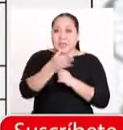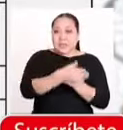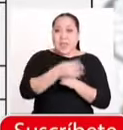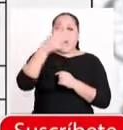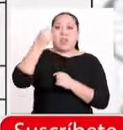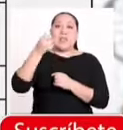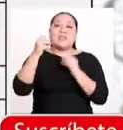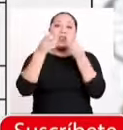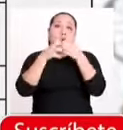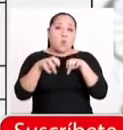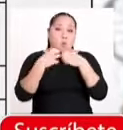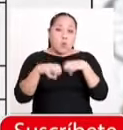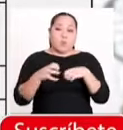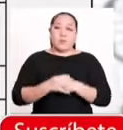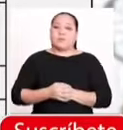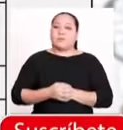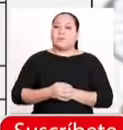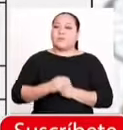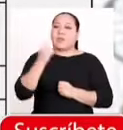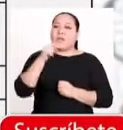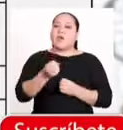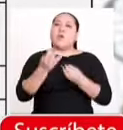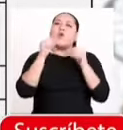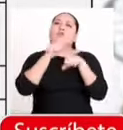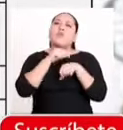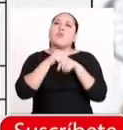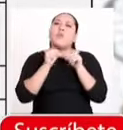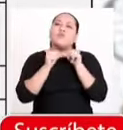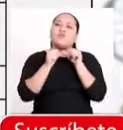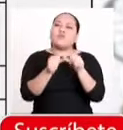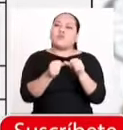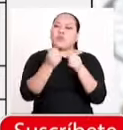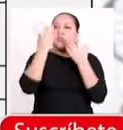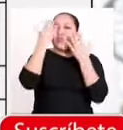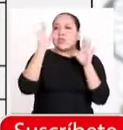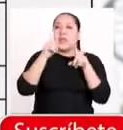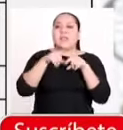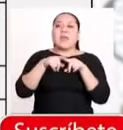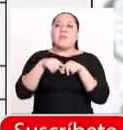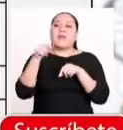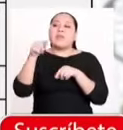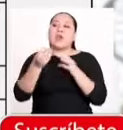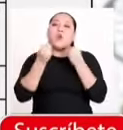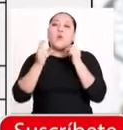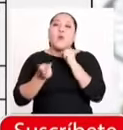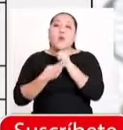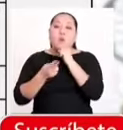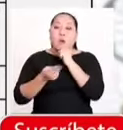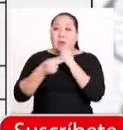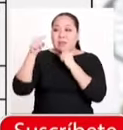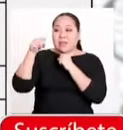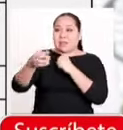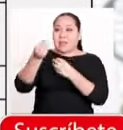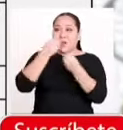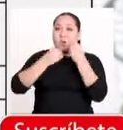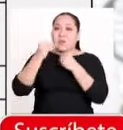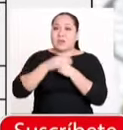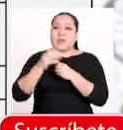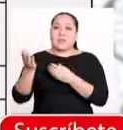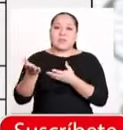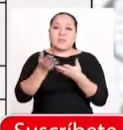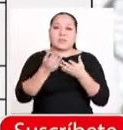leche y huevos. En cuanto a la duración, no sé, depende de las condiciones del alimento. Por eso